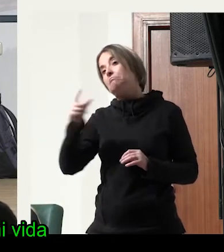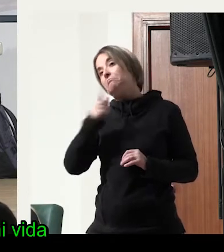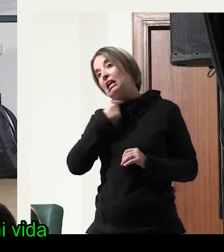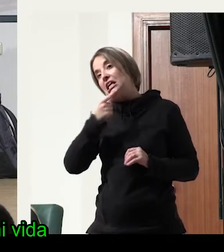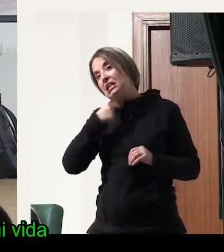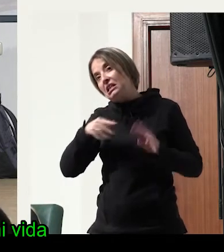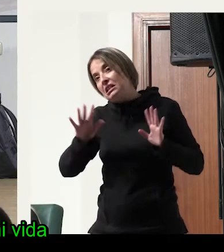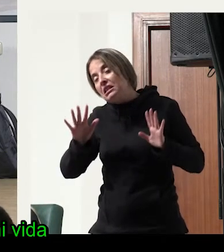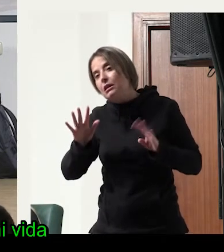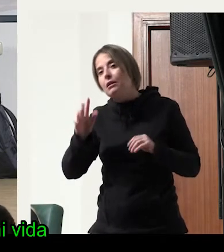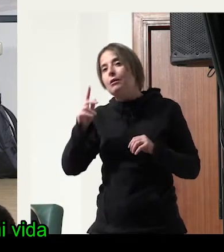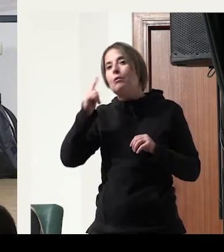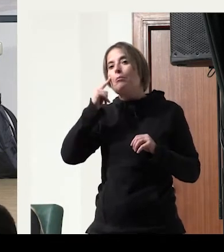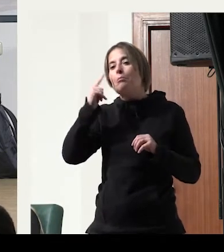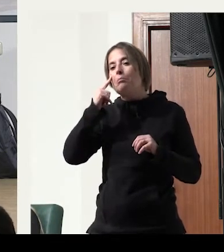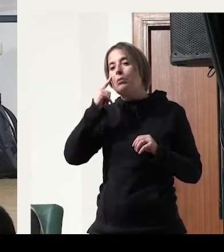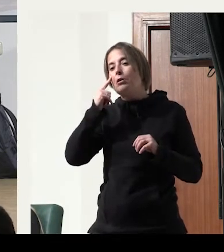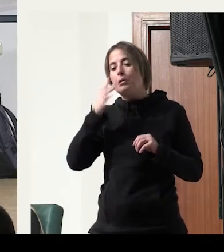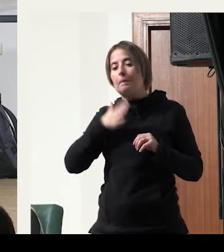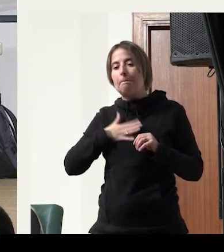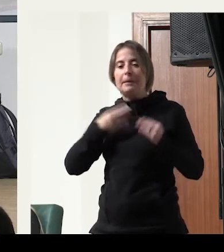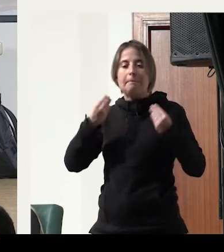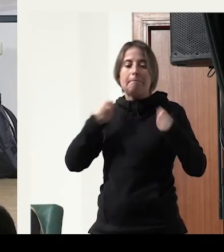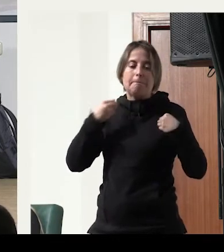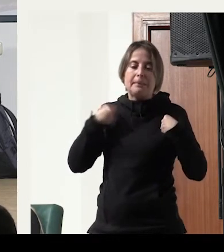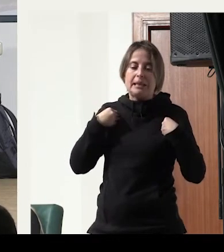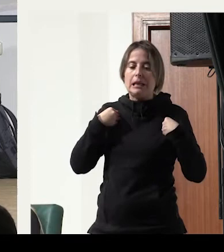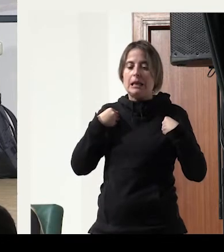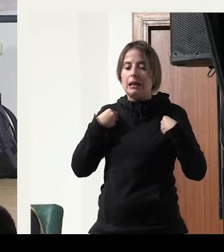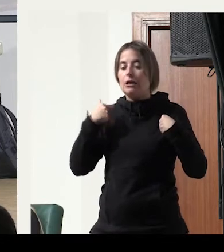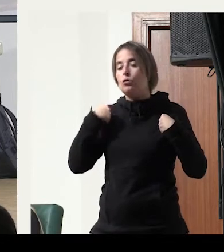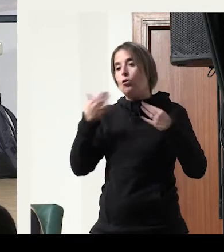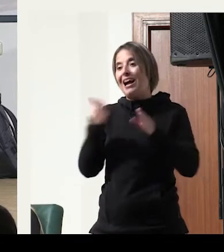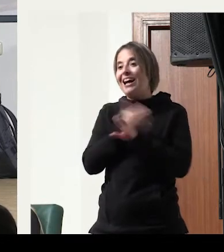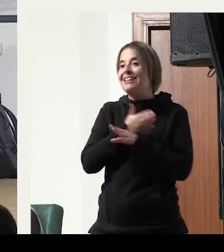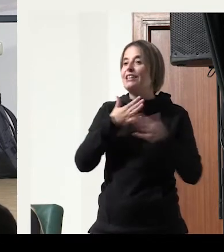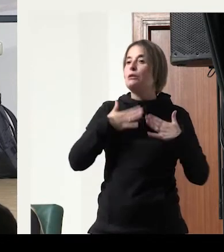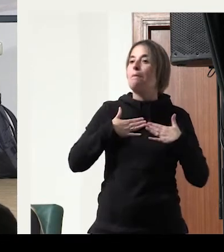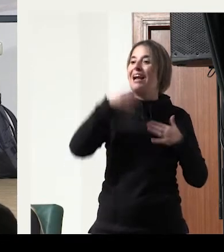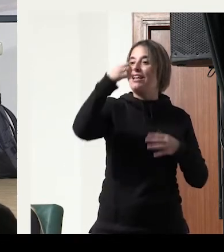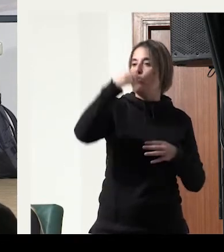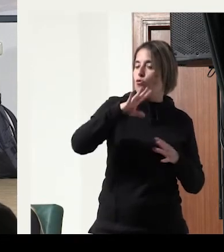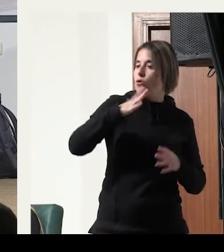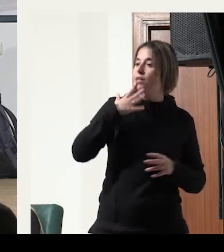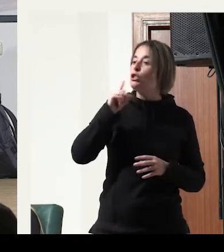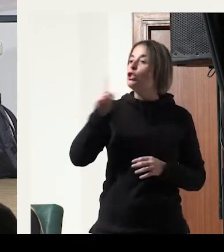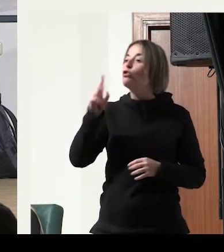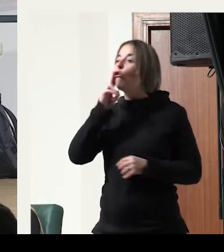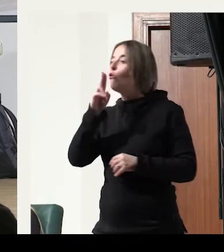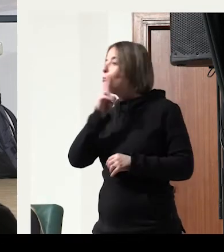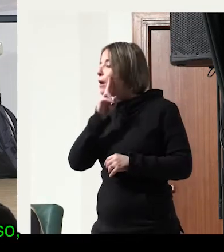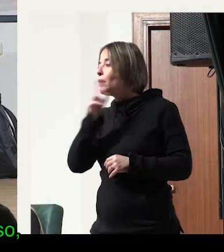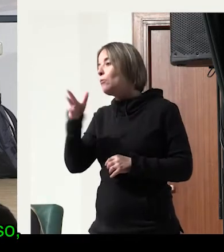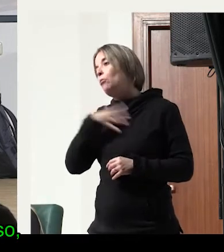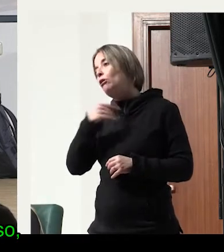me hacía gracia porque tenía otras parcelas de mi vida en que yo era Mariluz. Claro, si solo hubiera sido la madre de Ander igual no me haría tanta gracia, ¿no? Entonces, claro, con la